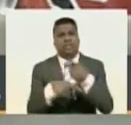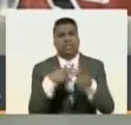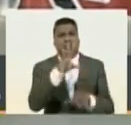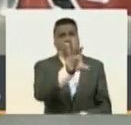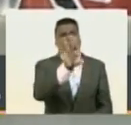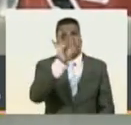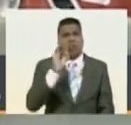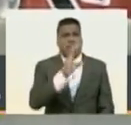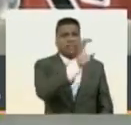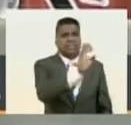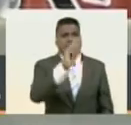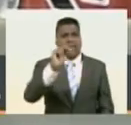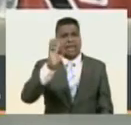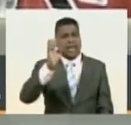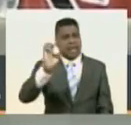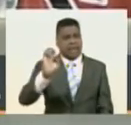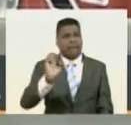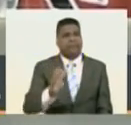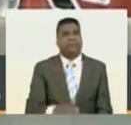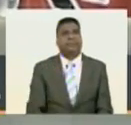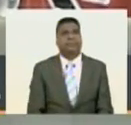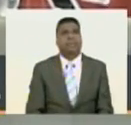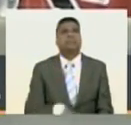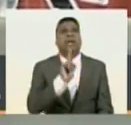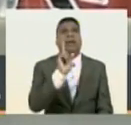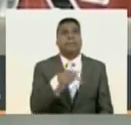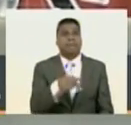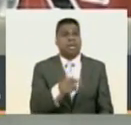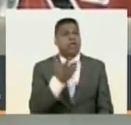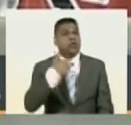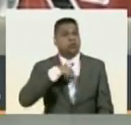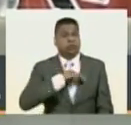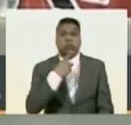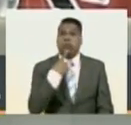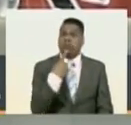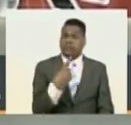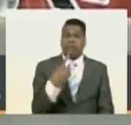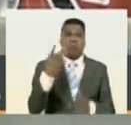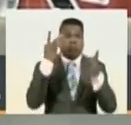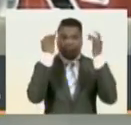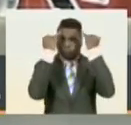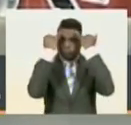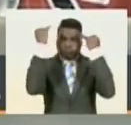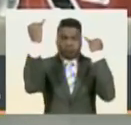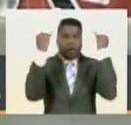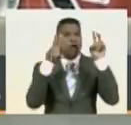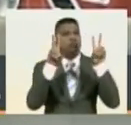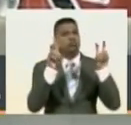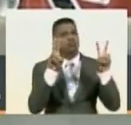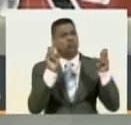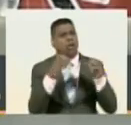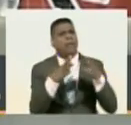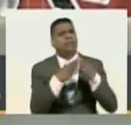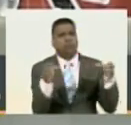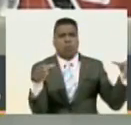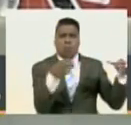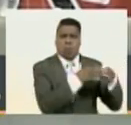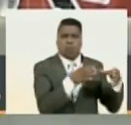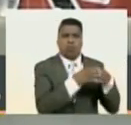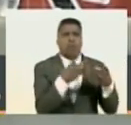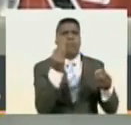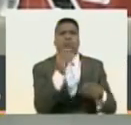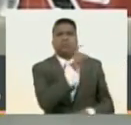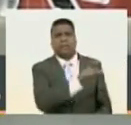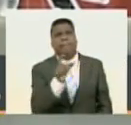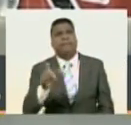bueno, también lo hemos interpretado como un proceso muy novedoso, sobre todo en el aspecto sectorial, donde muchísimas